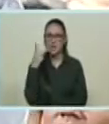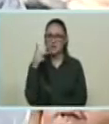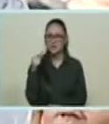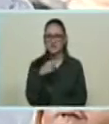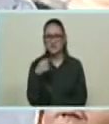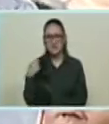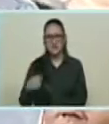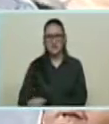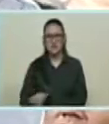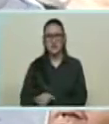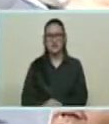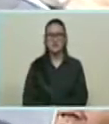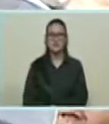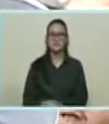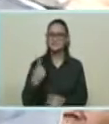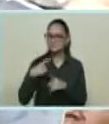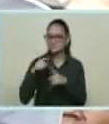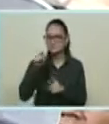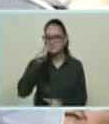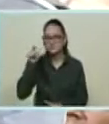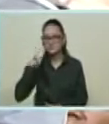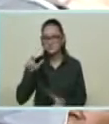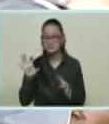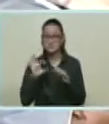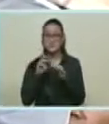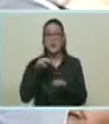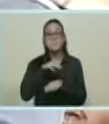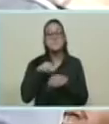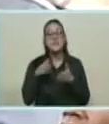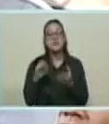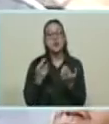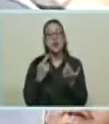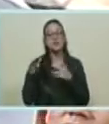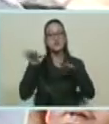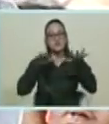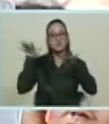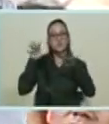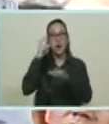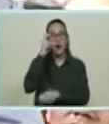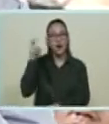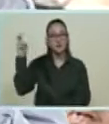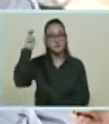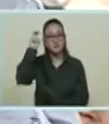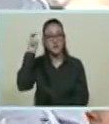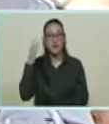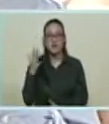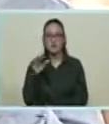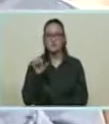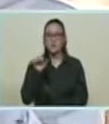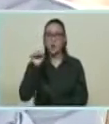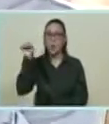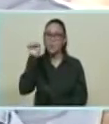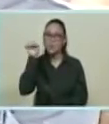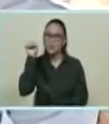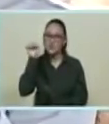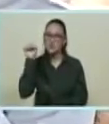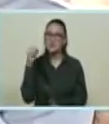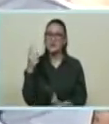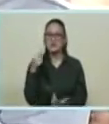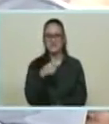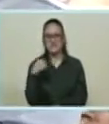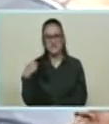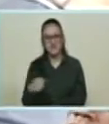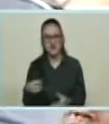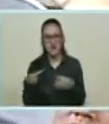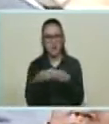también con Song Tao, que es la especie de ministro de Relaciones Exteriores, canciller del Partido Comunista Chino, y él hizo un gran